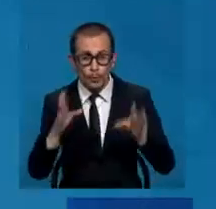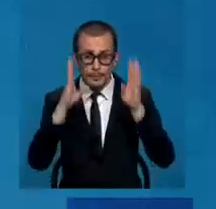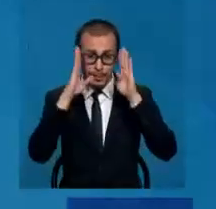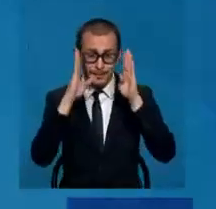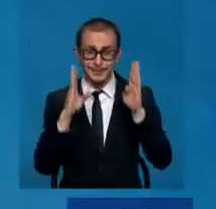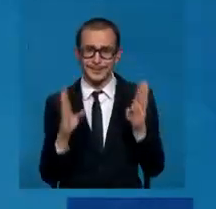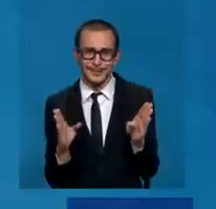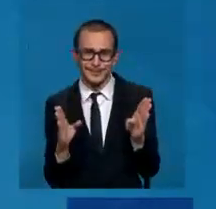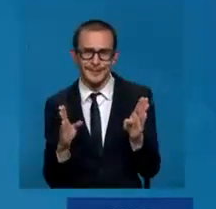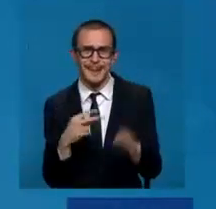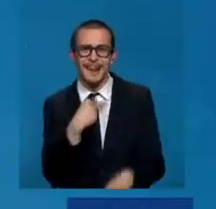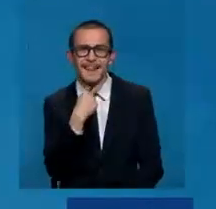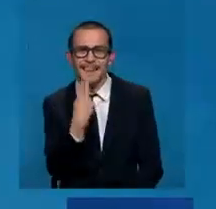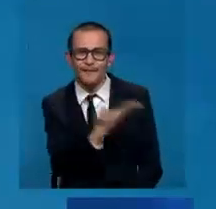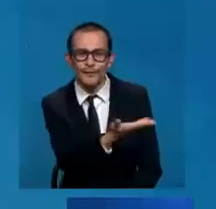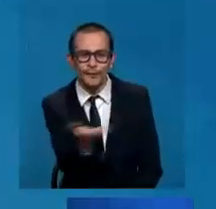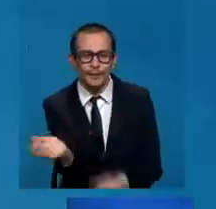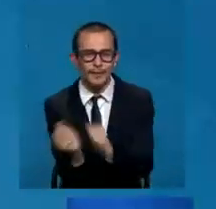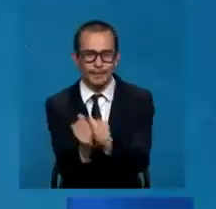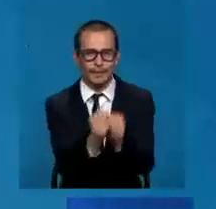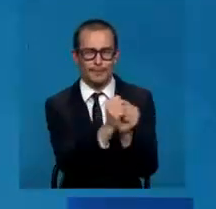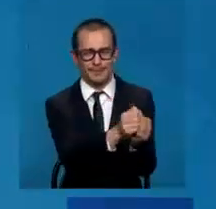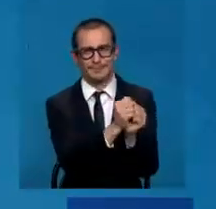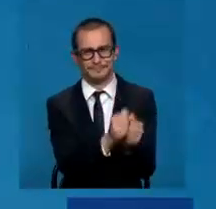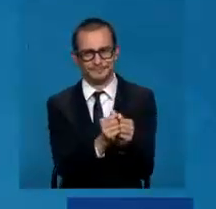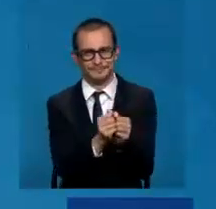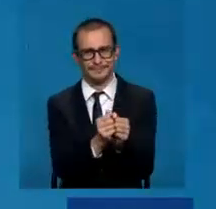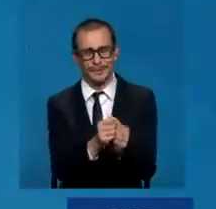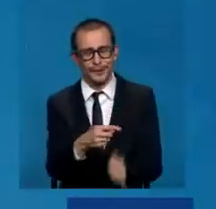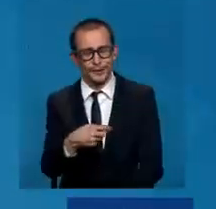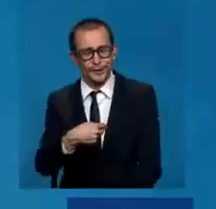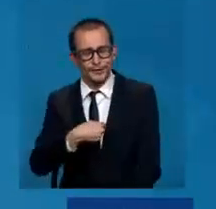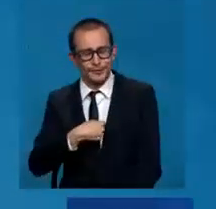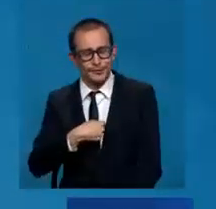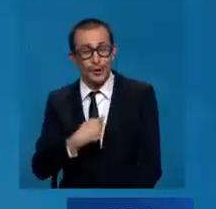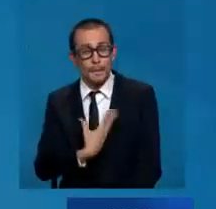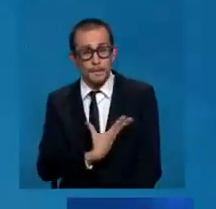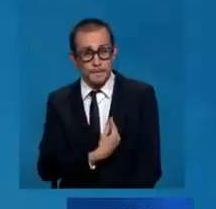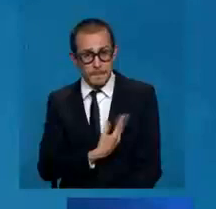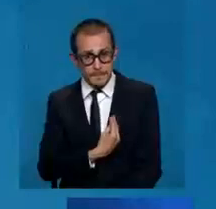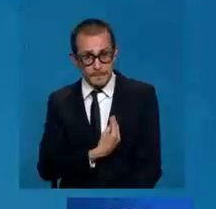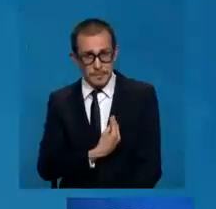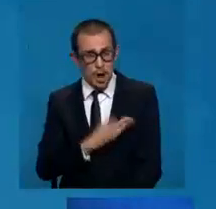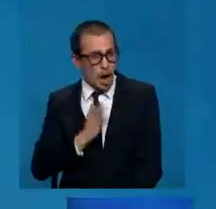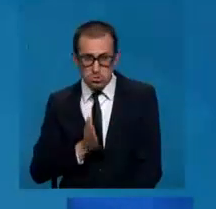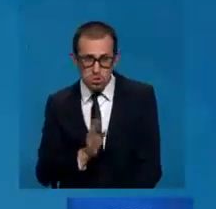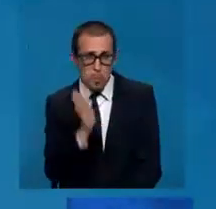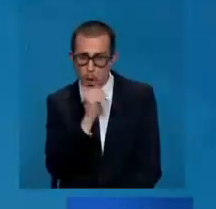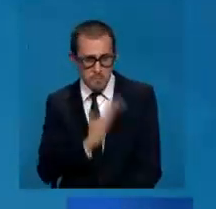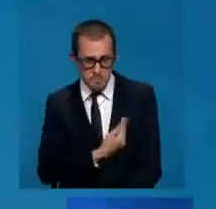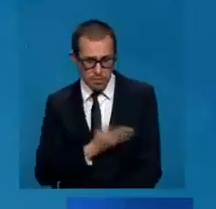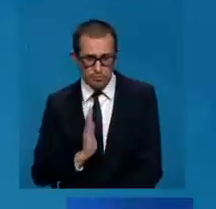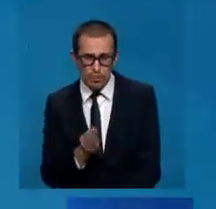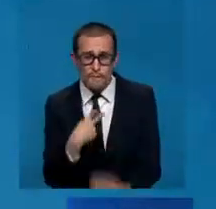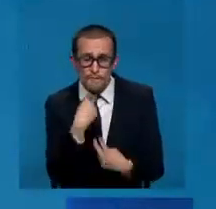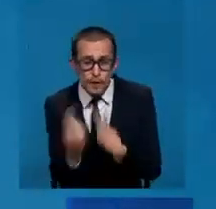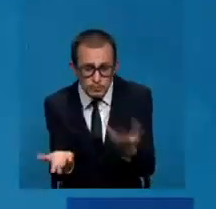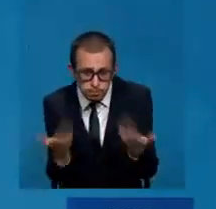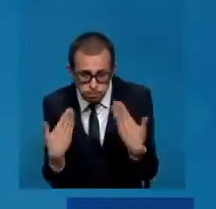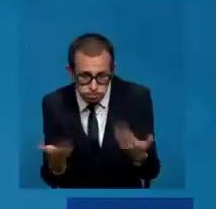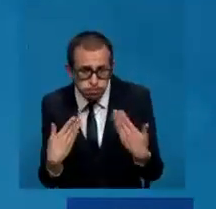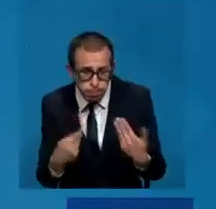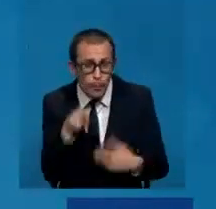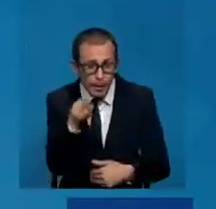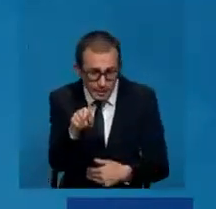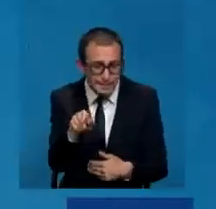atención la voz de mis compatriotas y no tendré miedo a seguir escuchando esa voz, porque